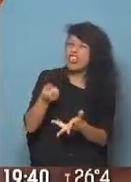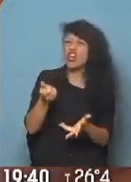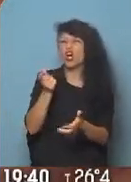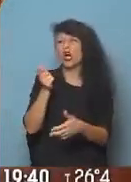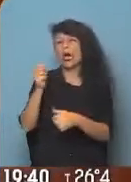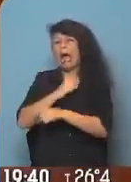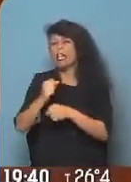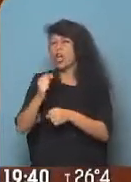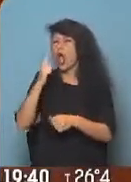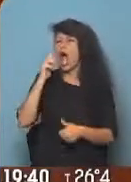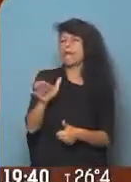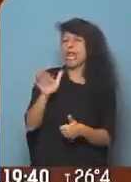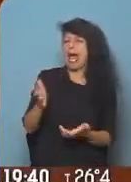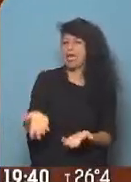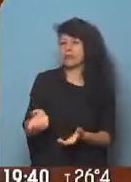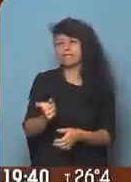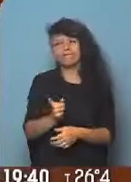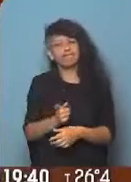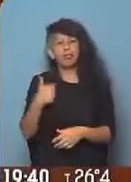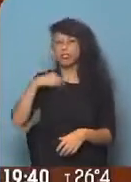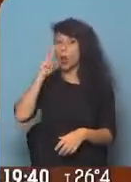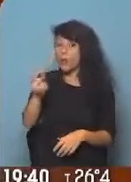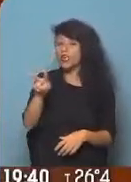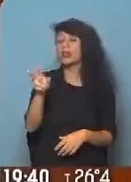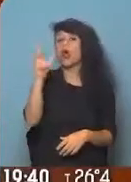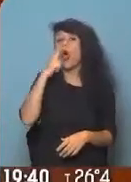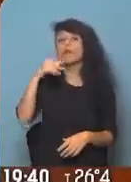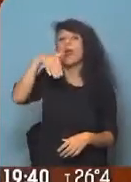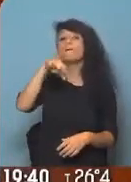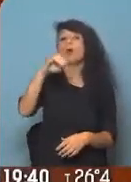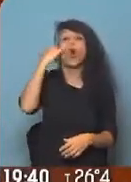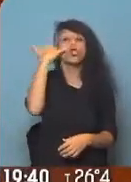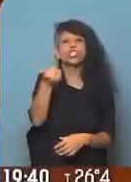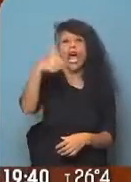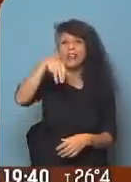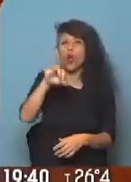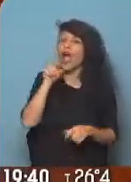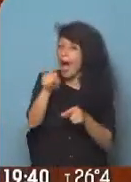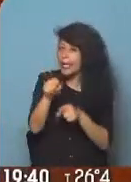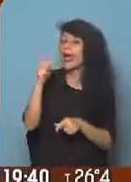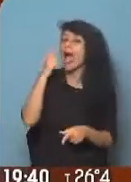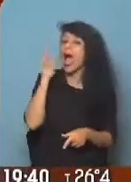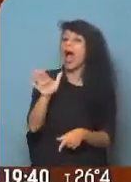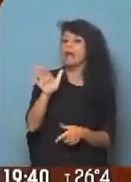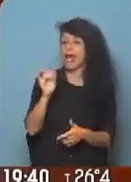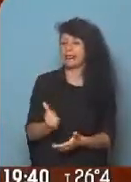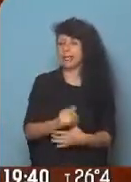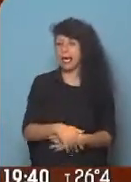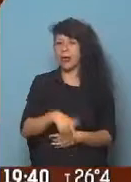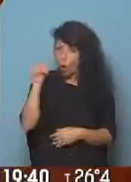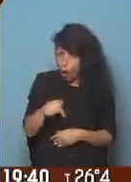veía a moyano y ahí está la amenaza o sea de carrió no es una amenaza la amenaza claramente es hoy moyano